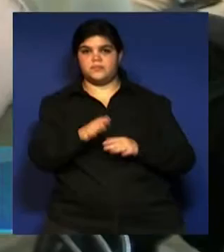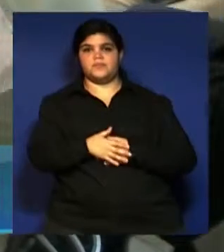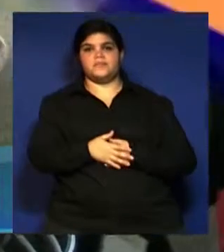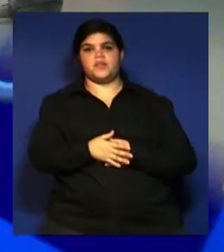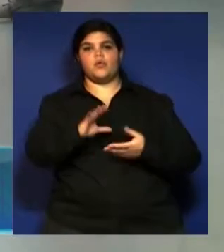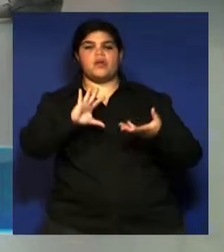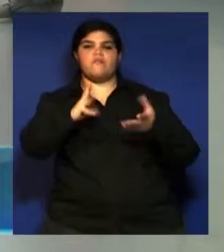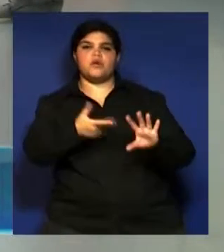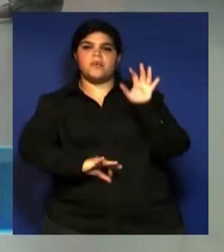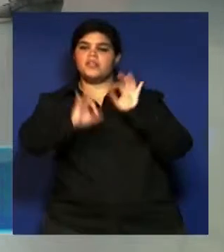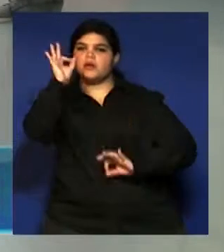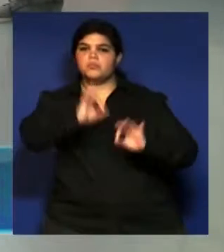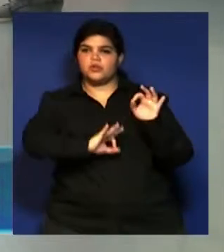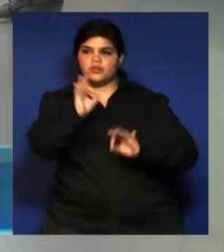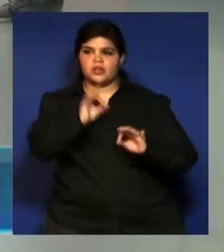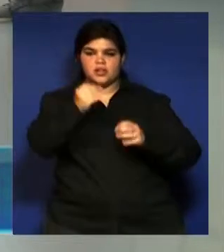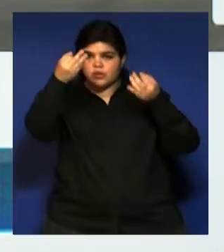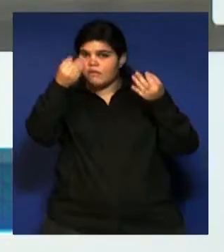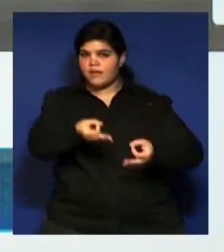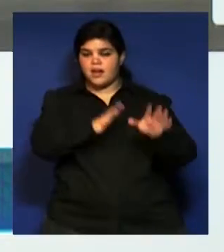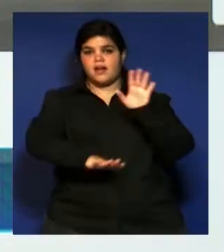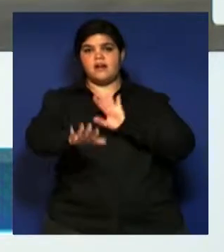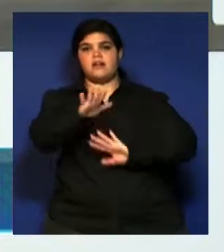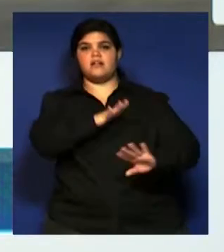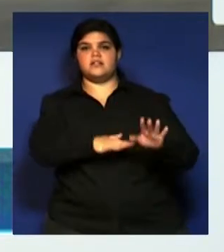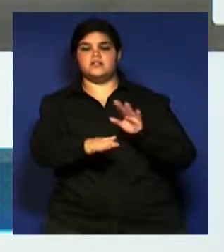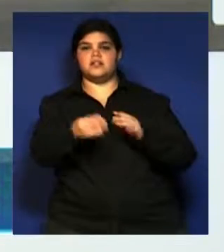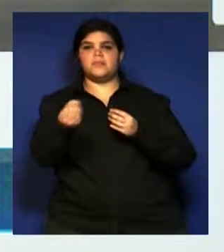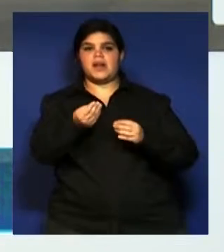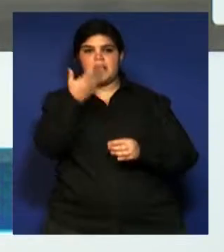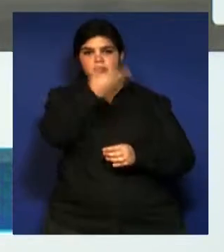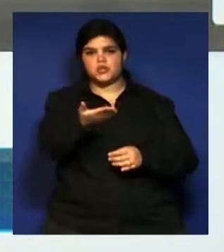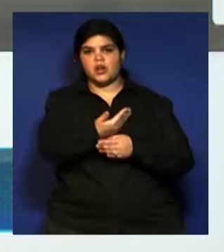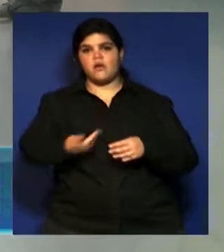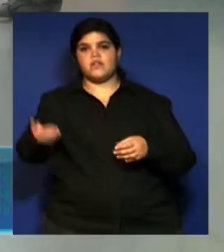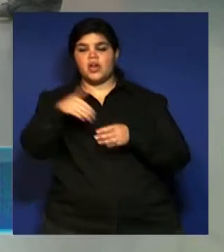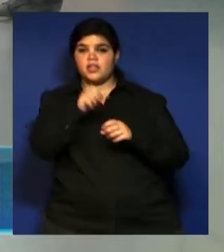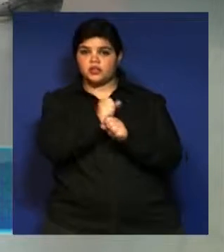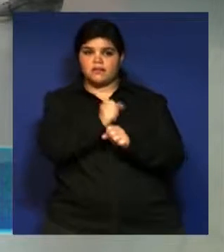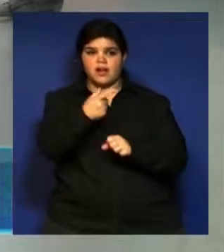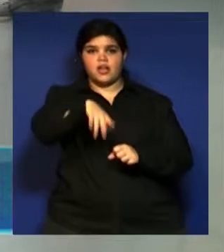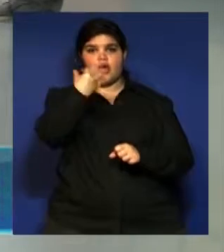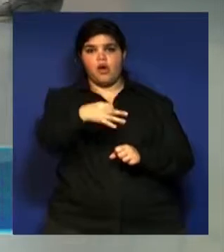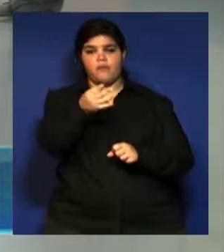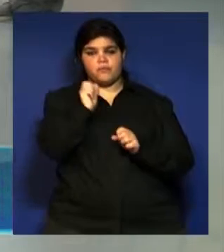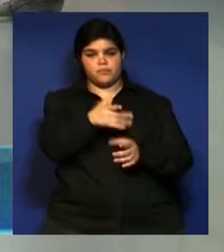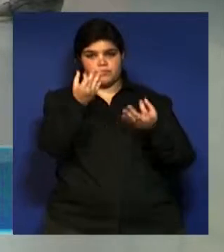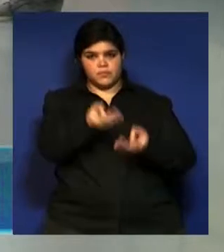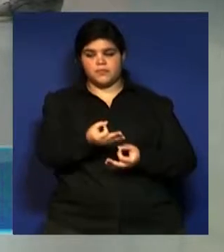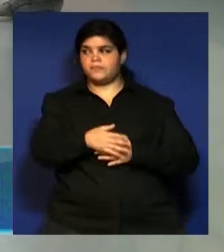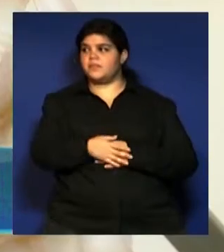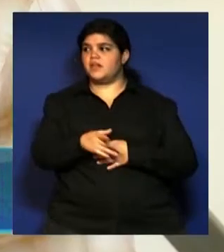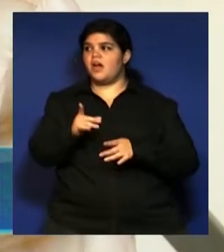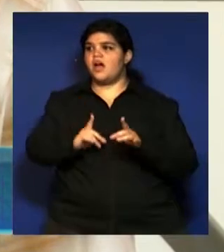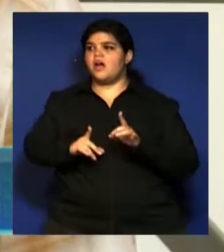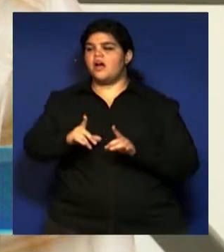en el sentido de la transparencia fundadas en la mayor responsabilidad de los funcionarios. Este fin de semana alguna legisladora